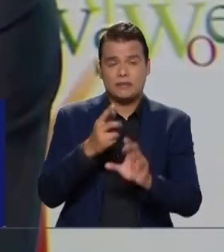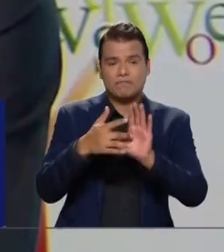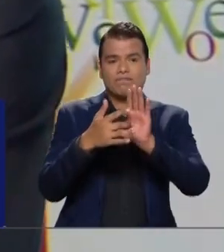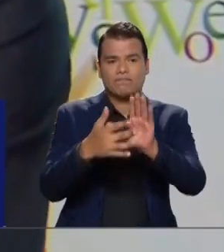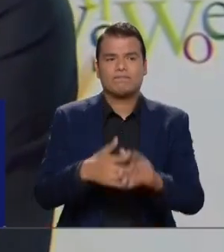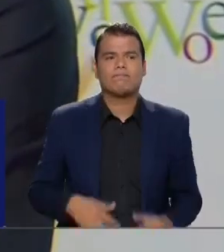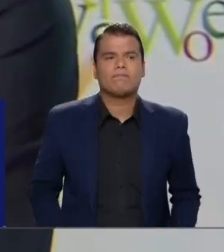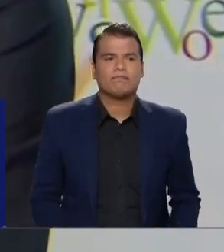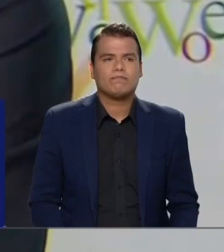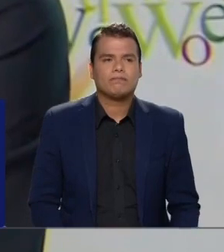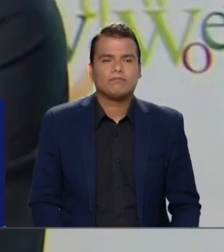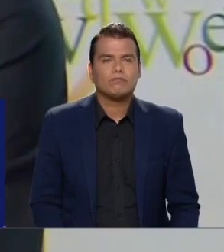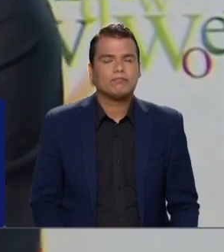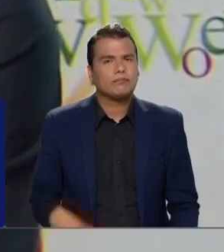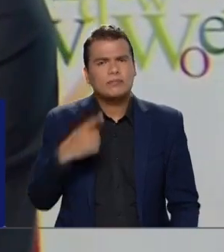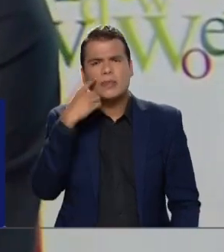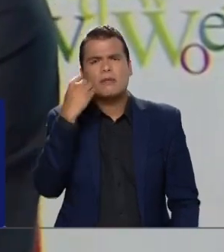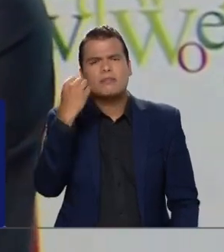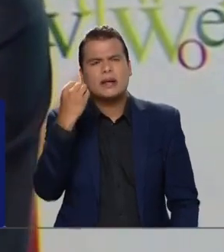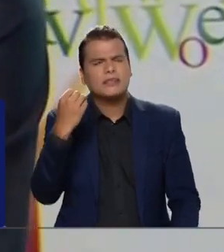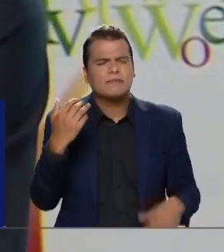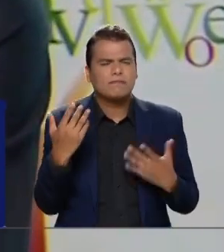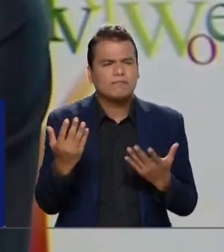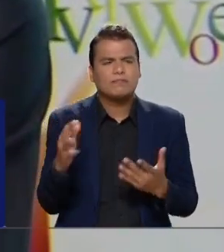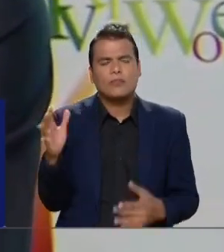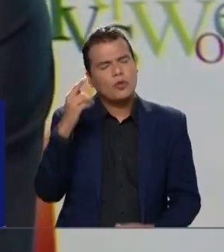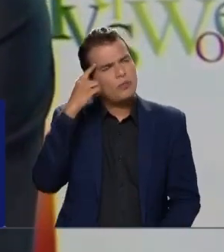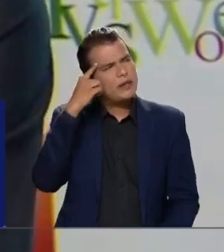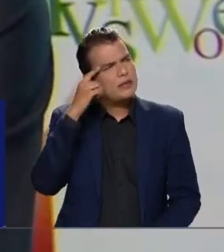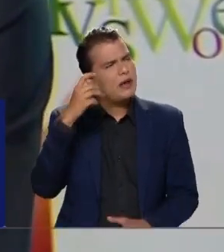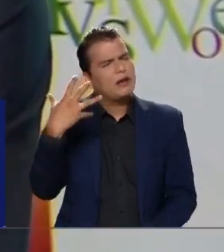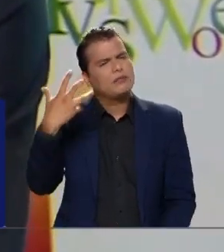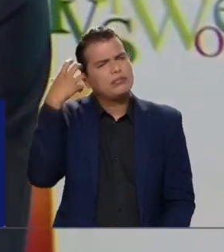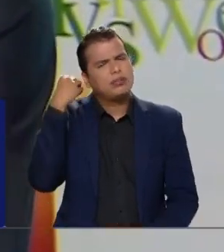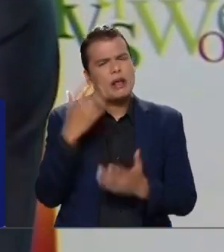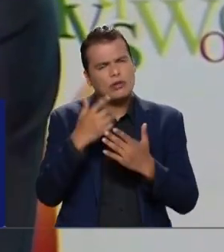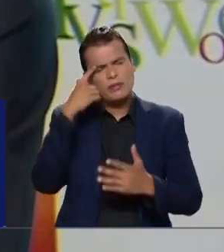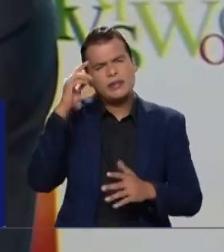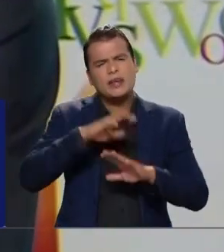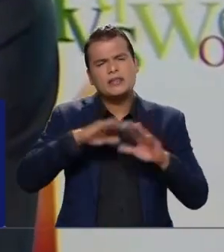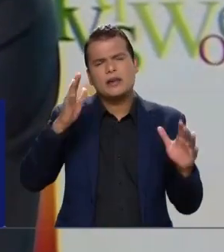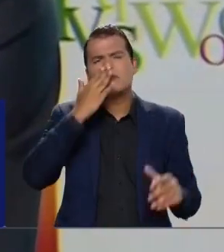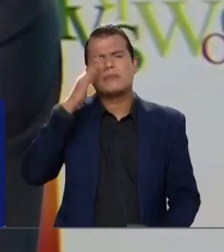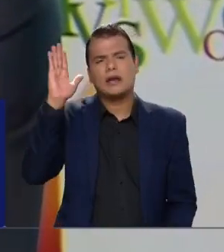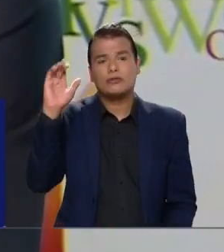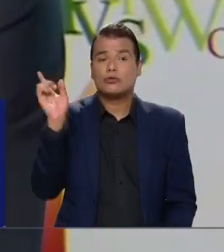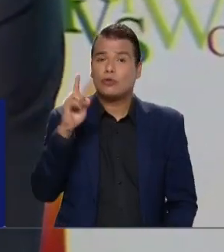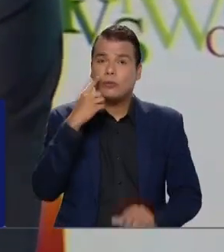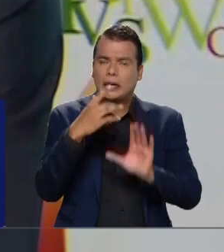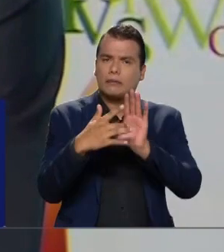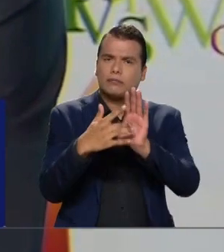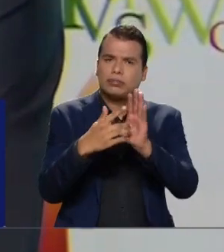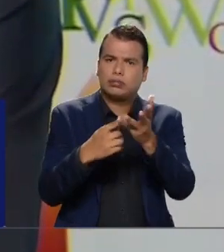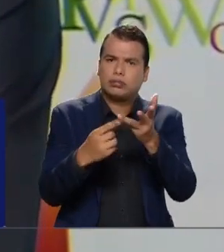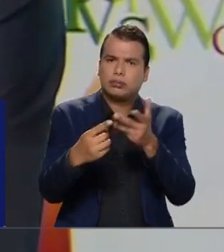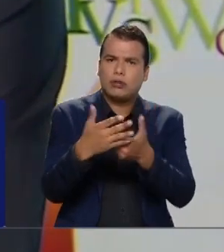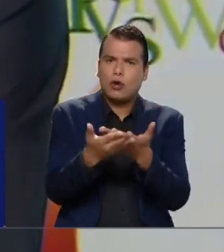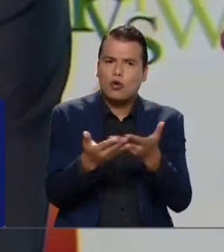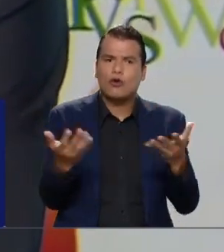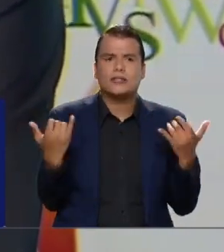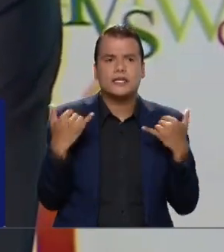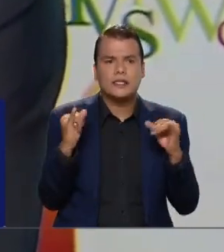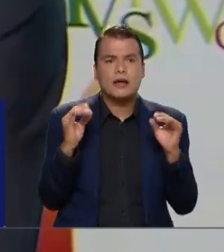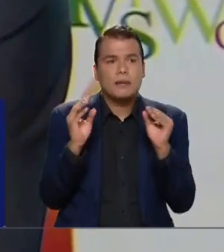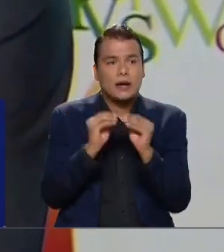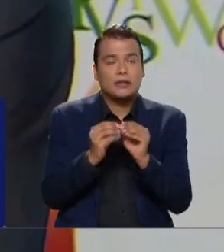De que no olvidemos el pasado, no olvidemos las cosas terribles que han pasado, se expliciten, se visibilicen y se mantengan a la